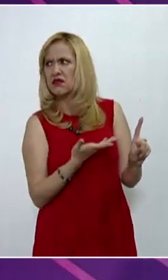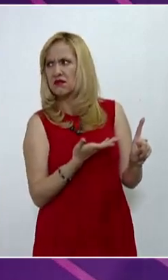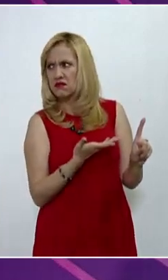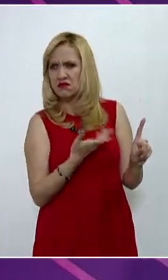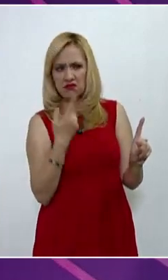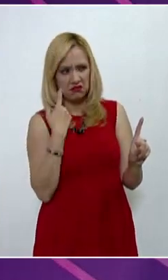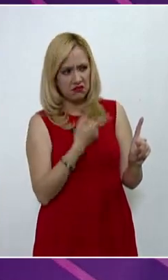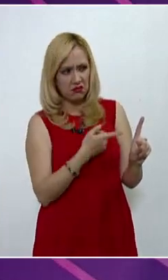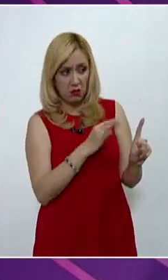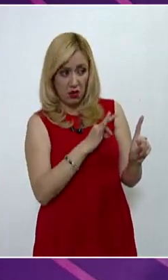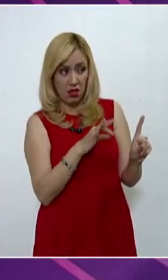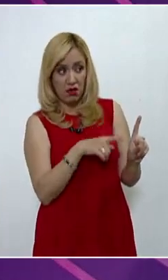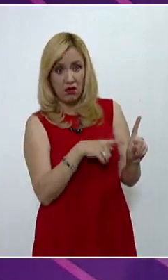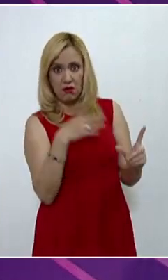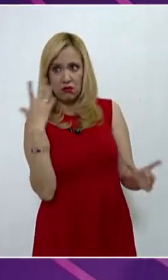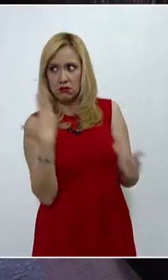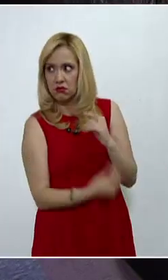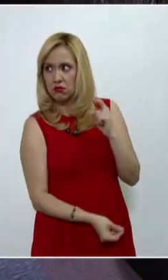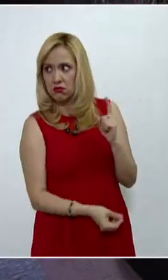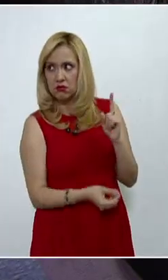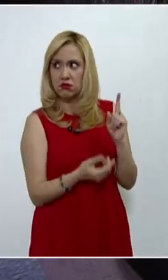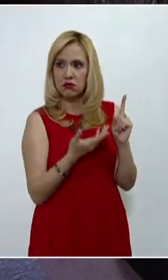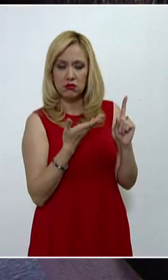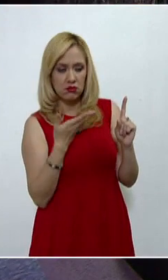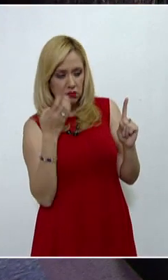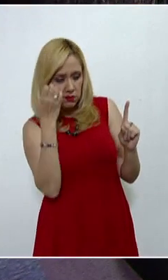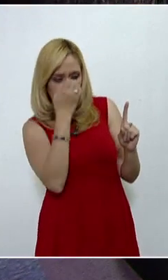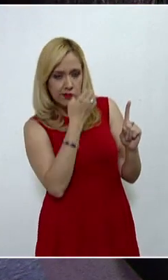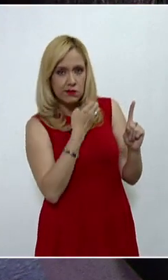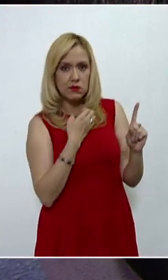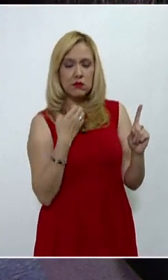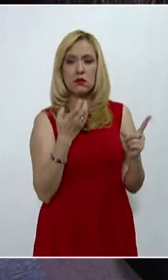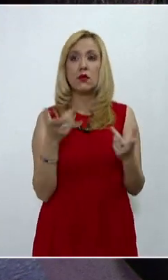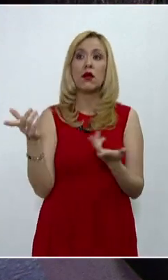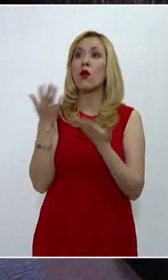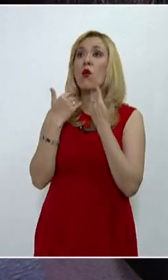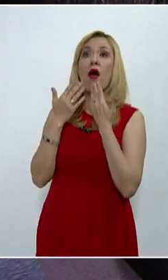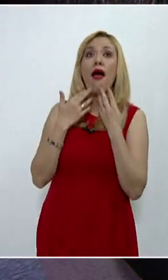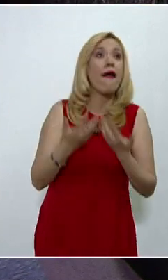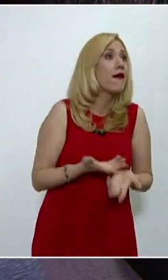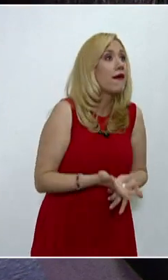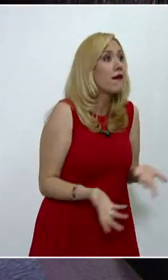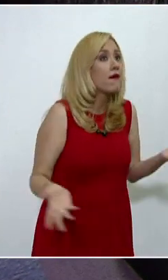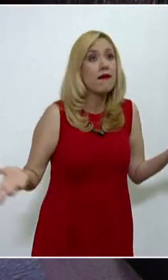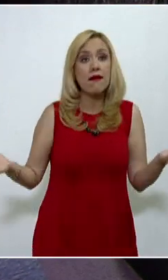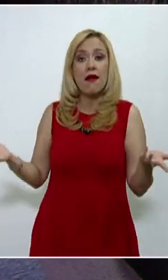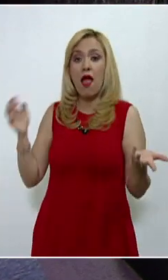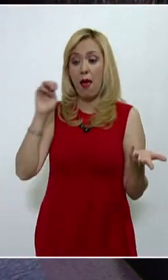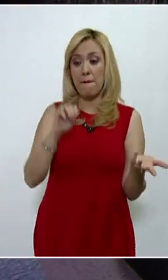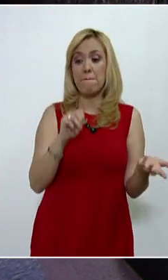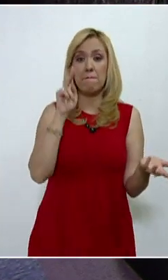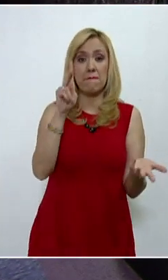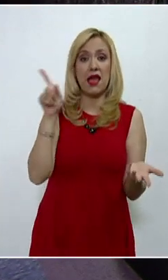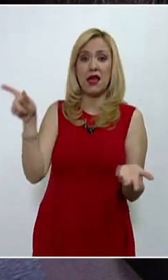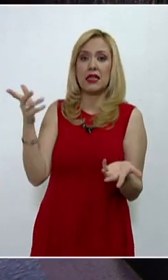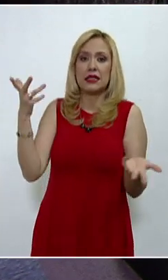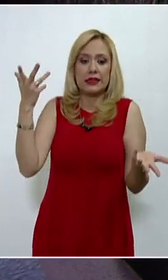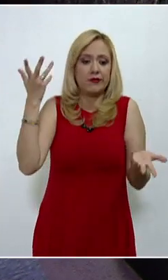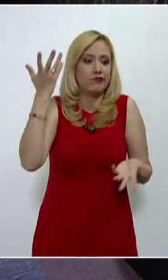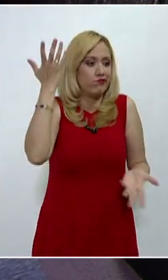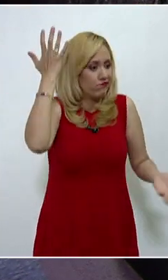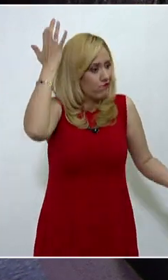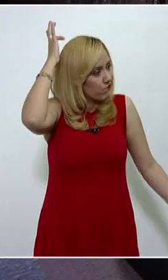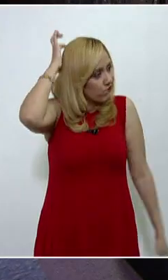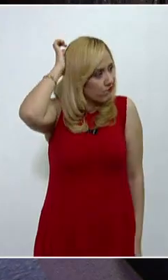arraigo para ver si se va a escapar o no. Y ante la falta de esta unidad, el Ministerio Público, la verdad es que